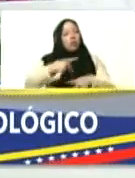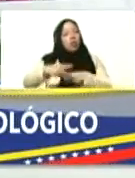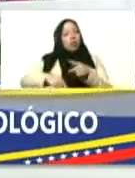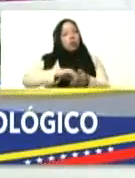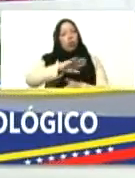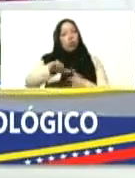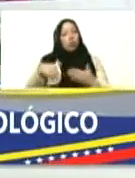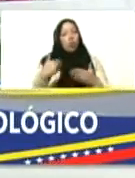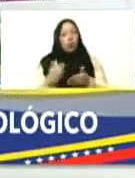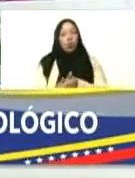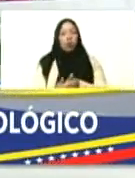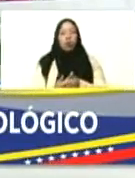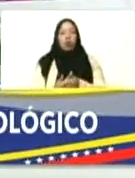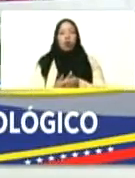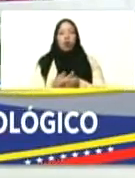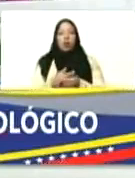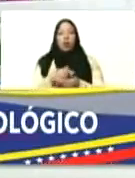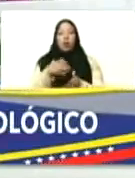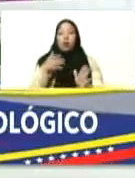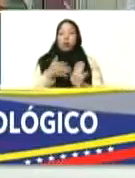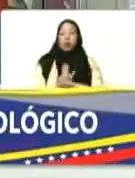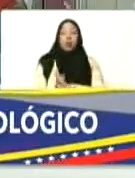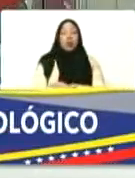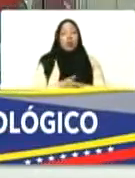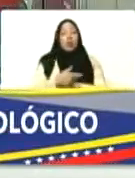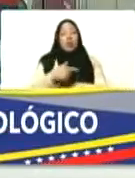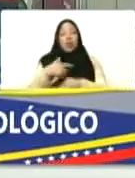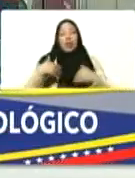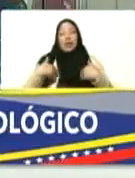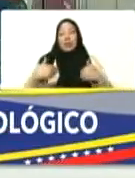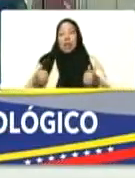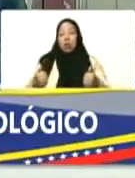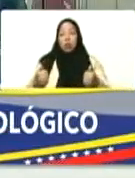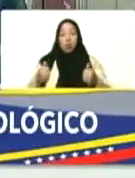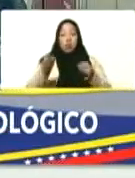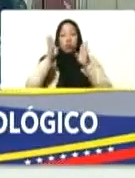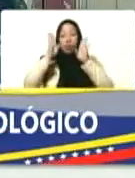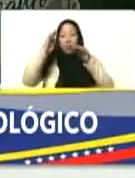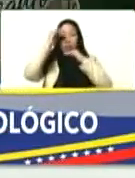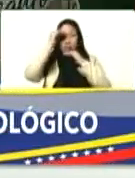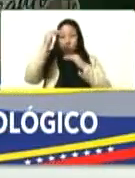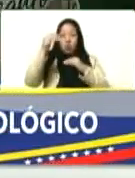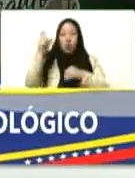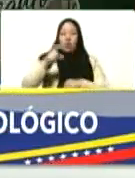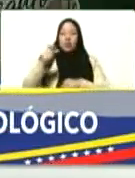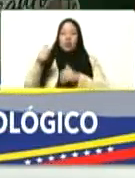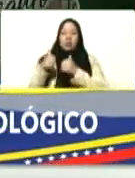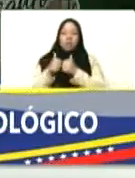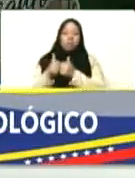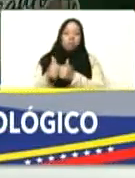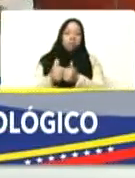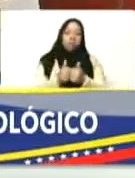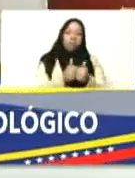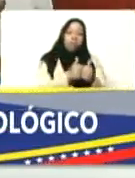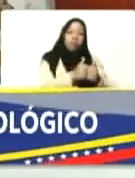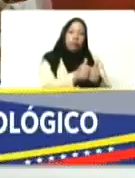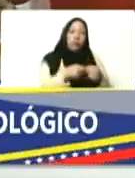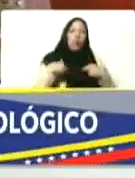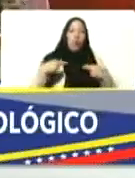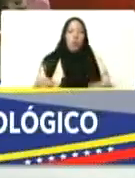pero sobre todo cuando hay un proceso de atención de la salud, es cuando más necesita el ser humano